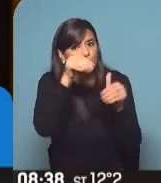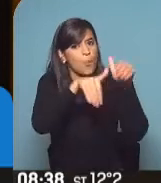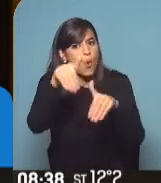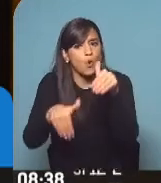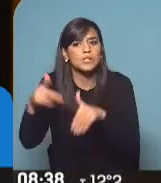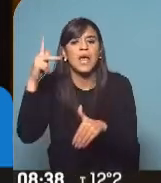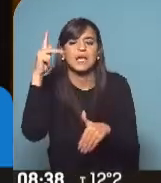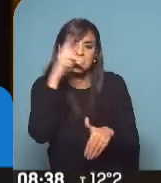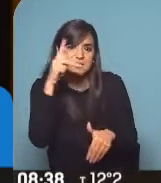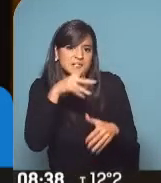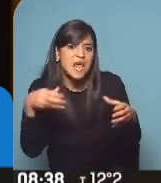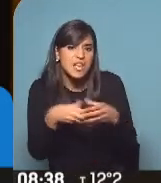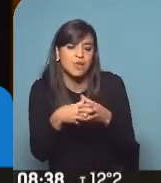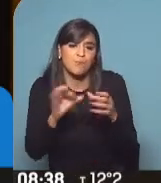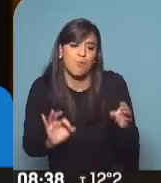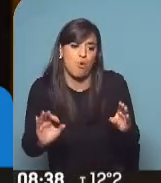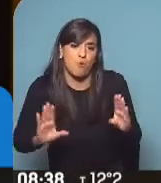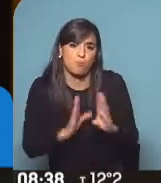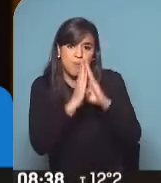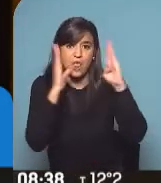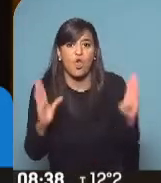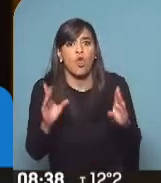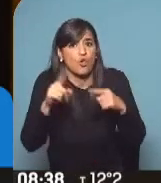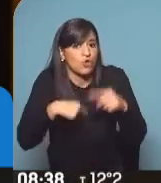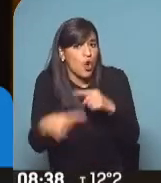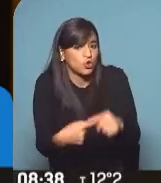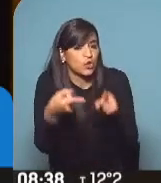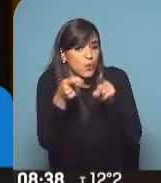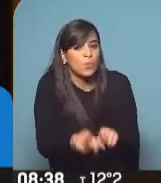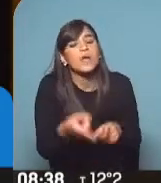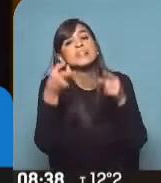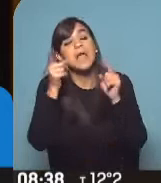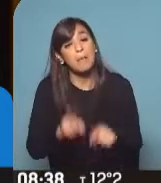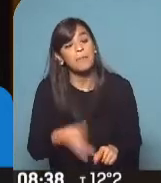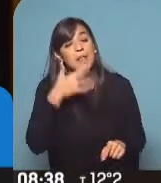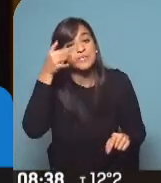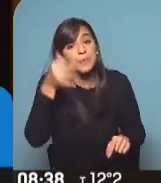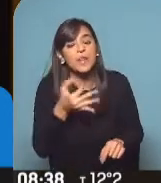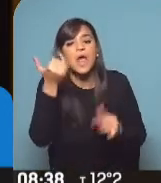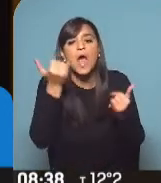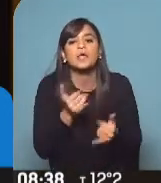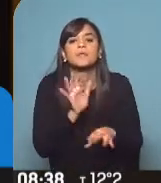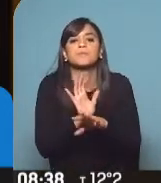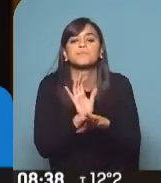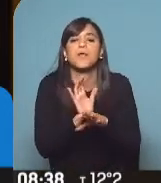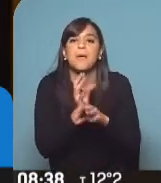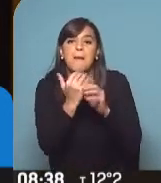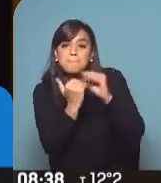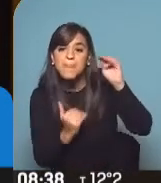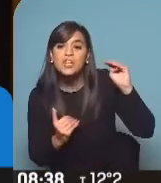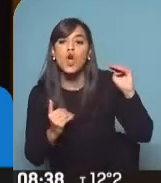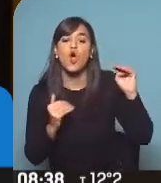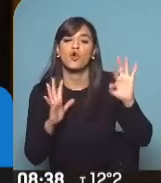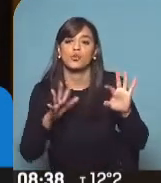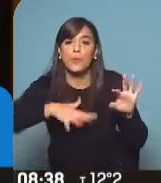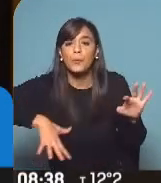durante todo el su período y lo sigue haciendo y también es cierto que hubo una proporción menor pero relevante